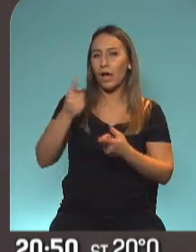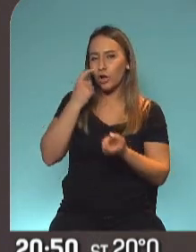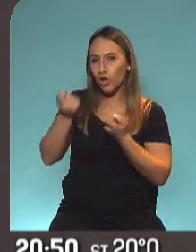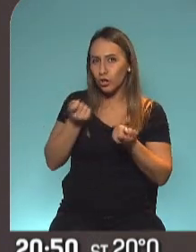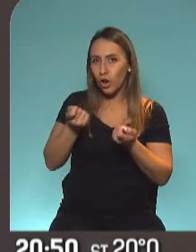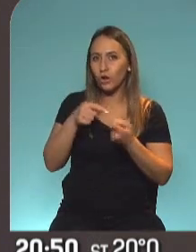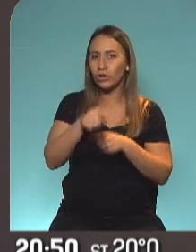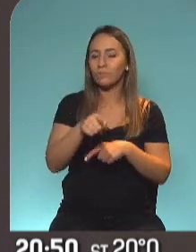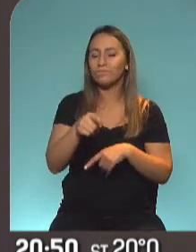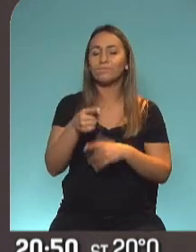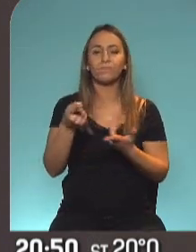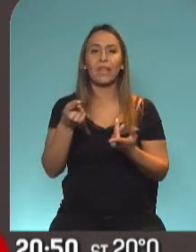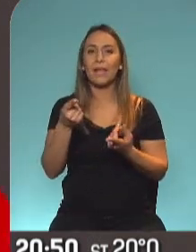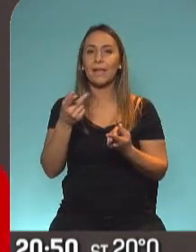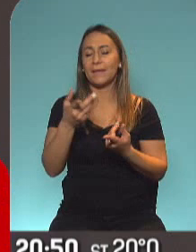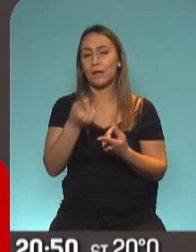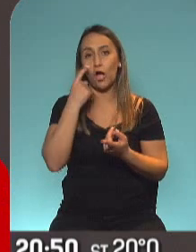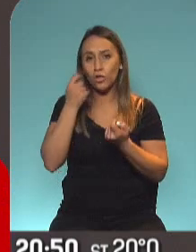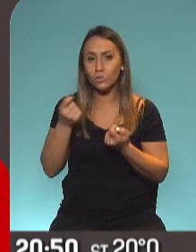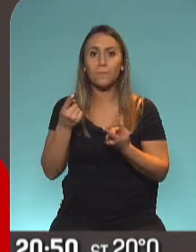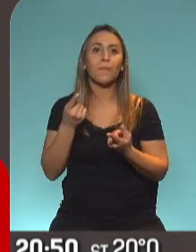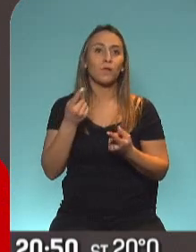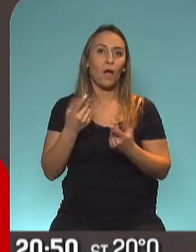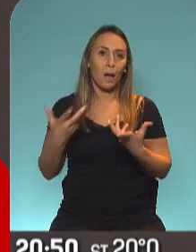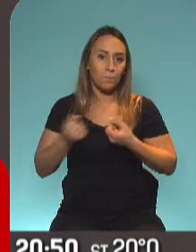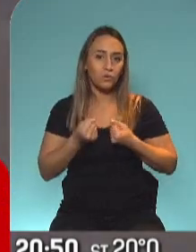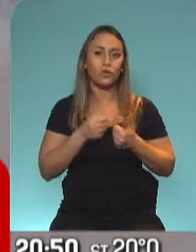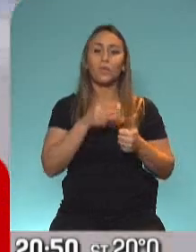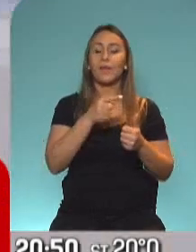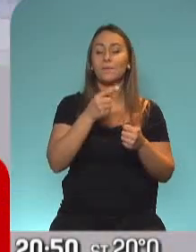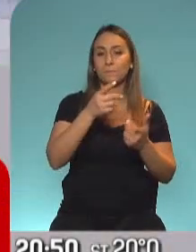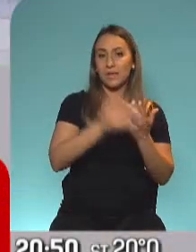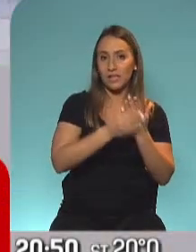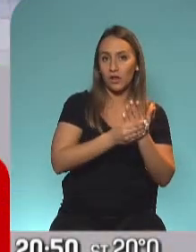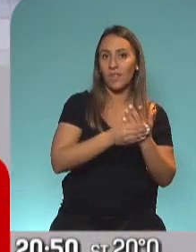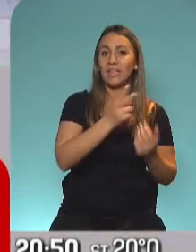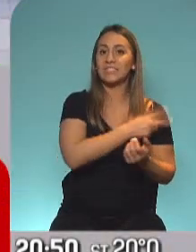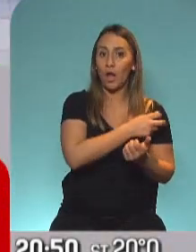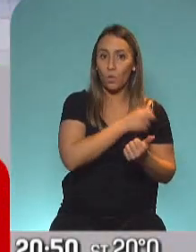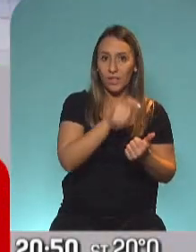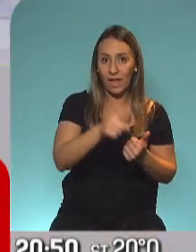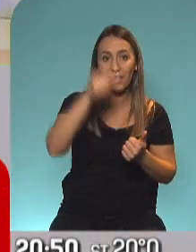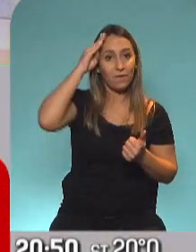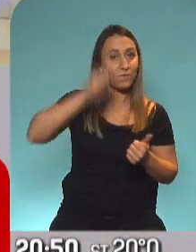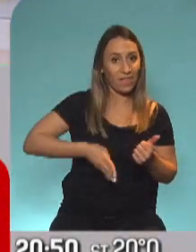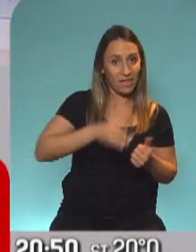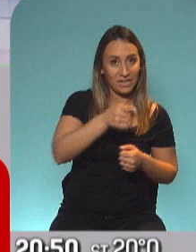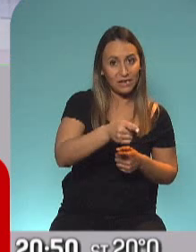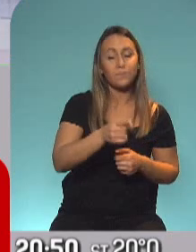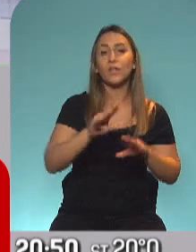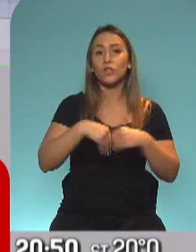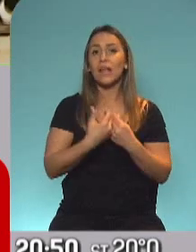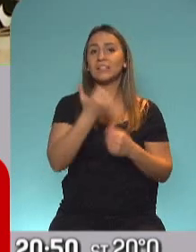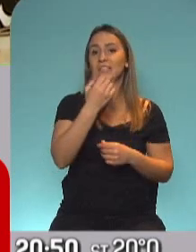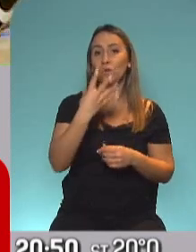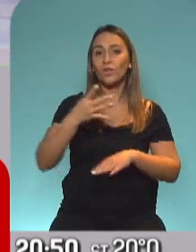dos patas, muy apoyado en seguridad, en el ministerio de Sabina Frederick. Decía recién Meoni que los controles de seguridad en las 64 estaciones